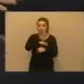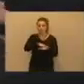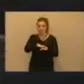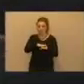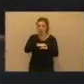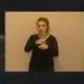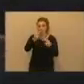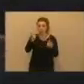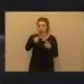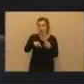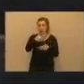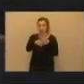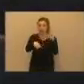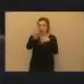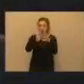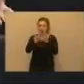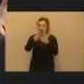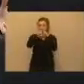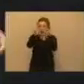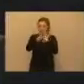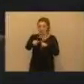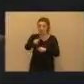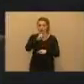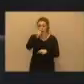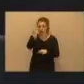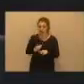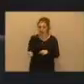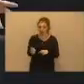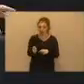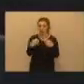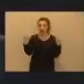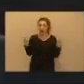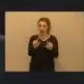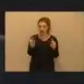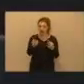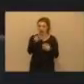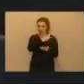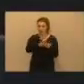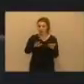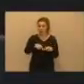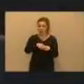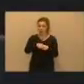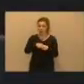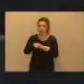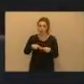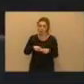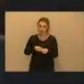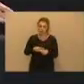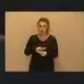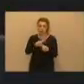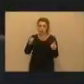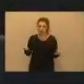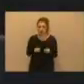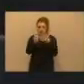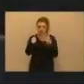en los procesos selectivos de las empresas y fundaciones tiene que darse o garantizarse la publicidad de la convocatoria y los